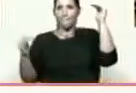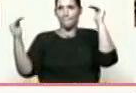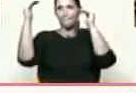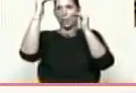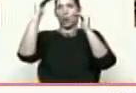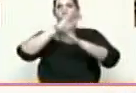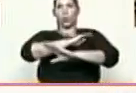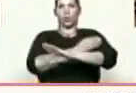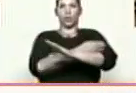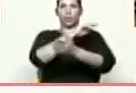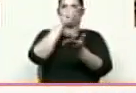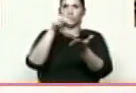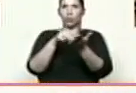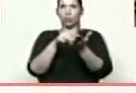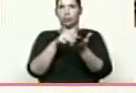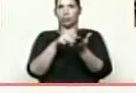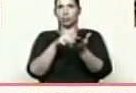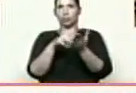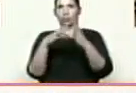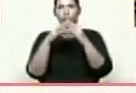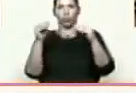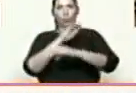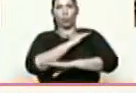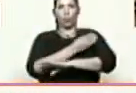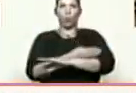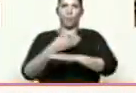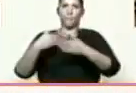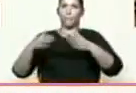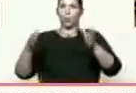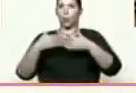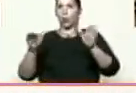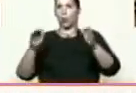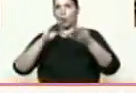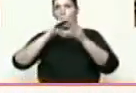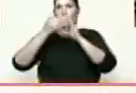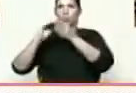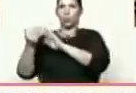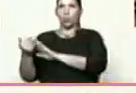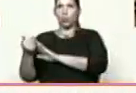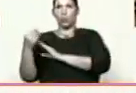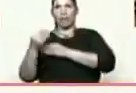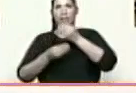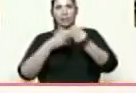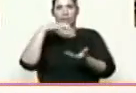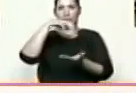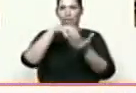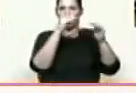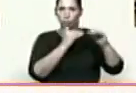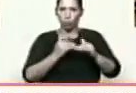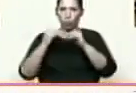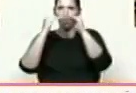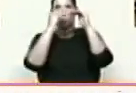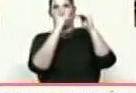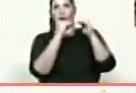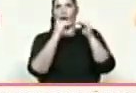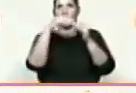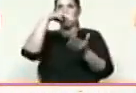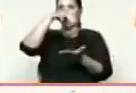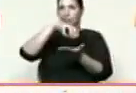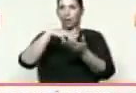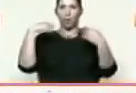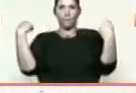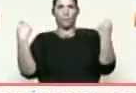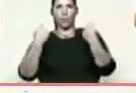comuna. Que todos los poderes públicos estén en la comuna. Para hacer un Estado igualitario, para hacer un Estado